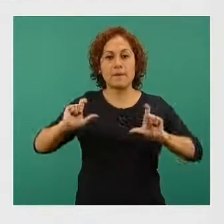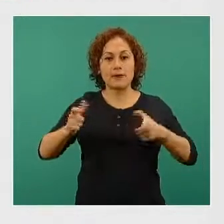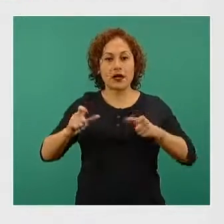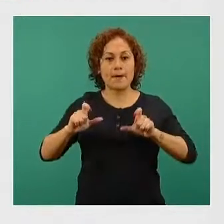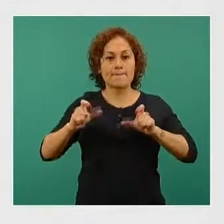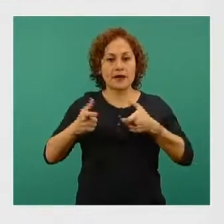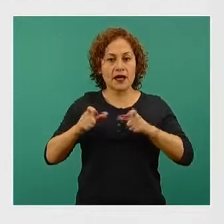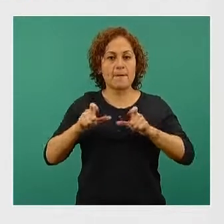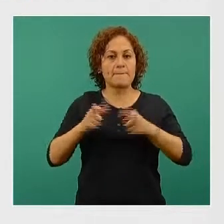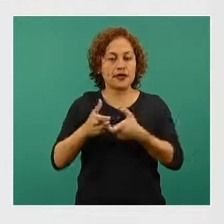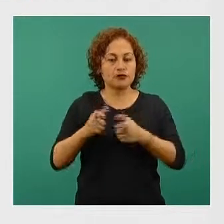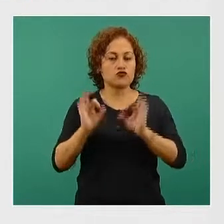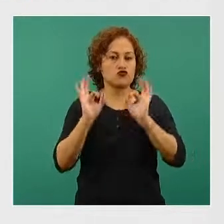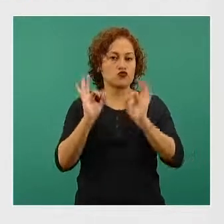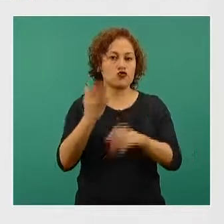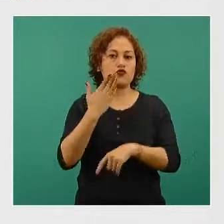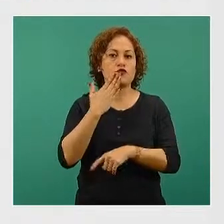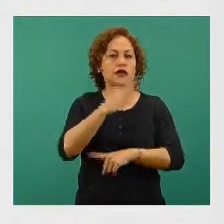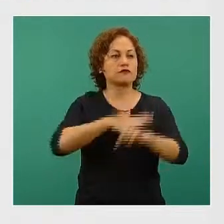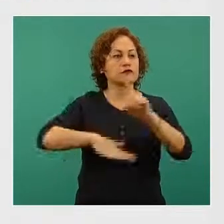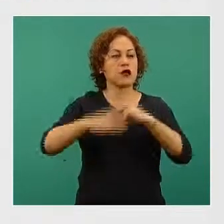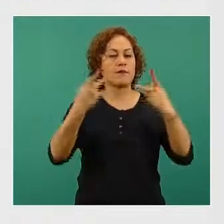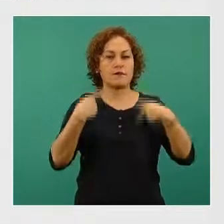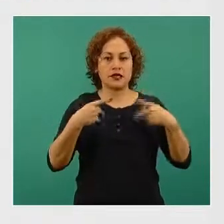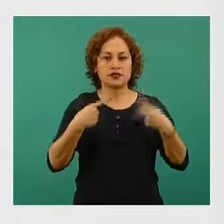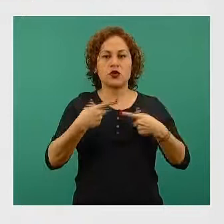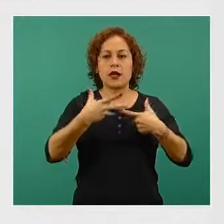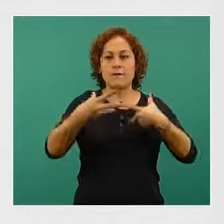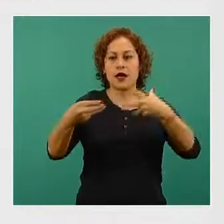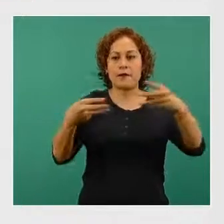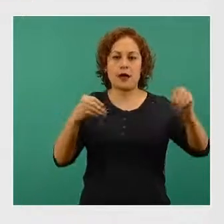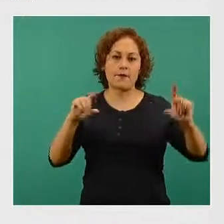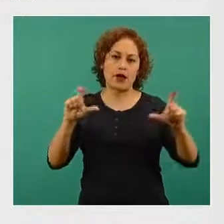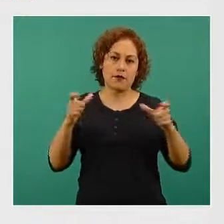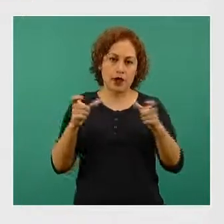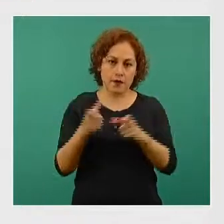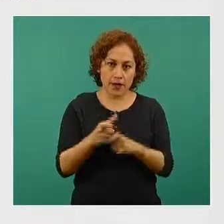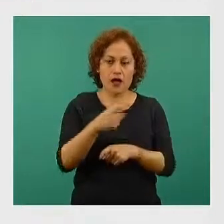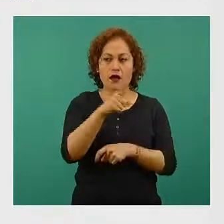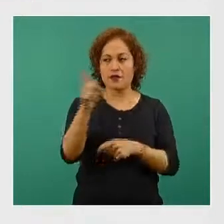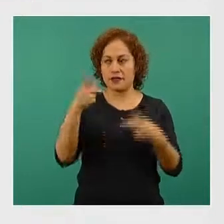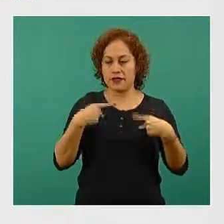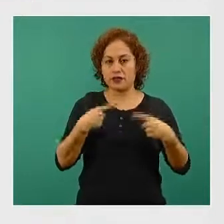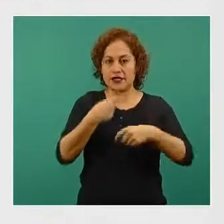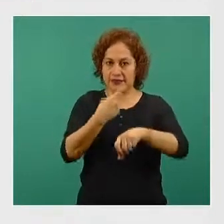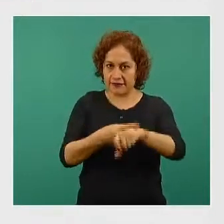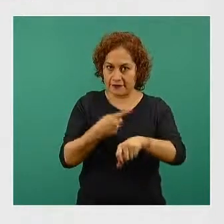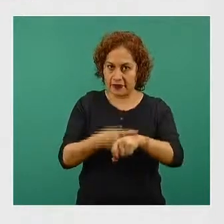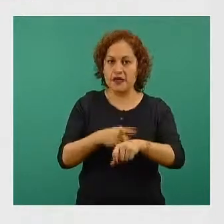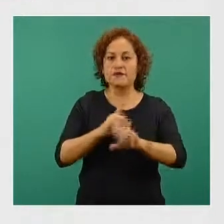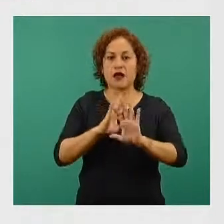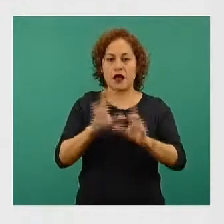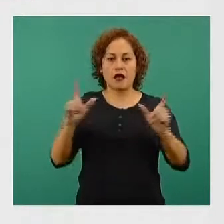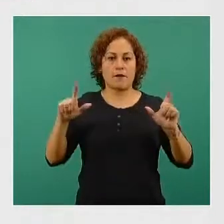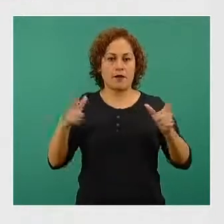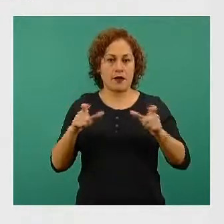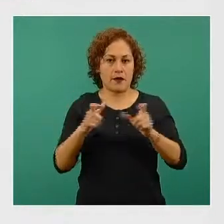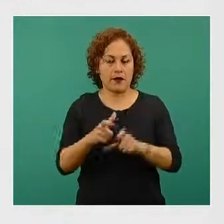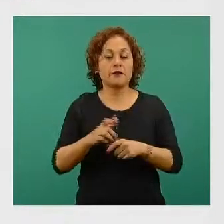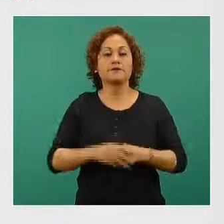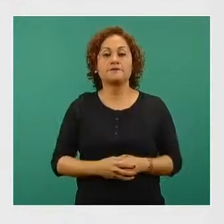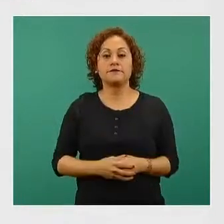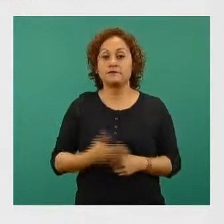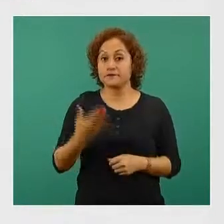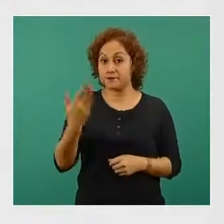la cantidad de personas que se han contagiado y que han enfermado. Recalcábamos también en conferencias previas que